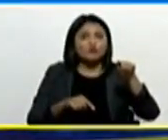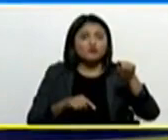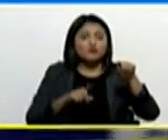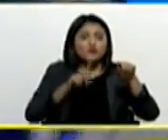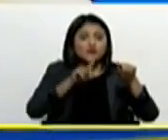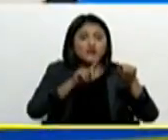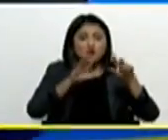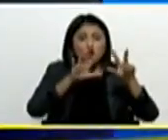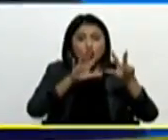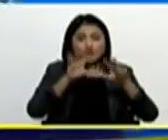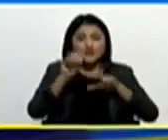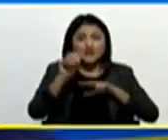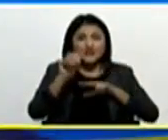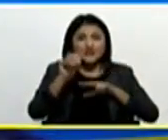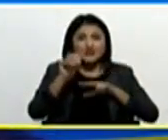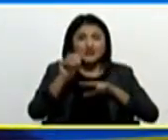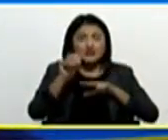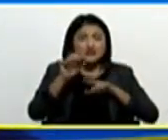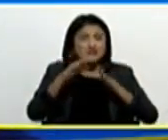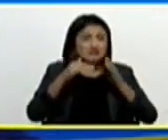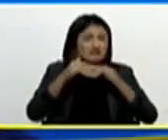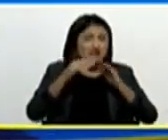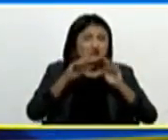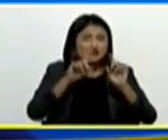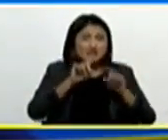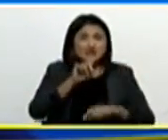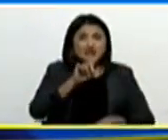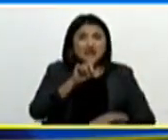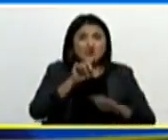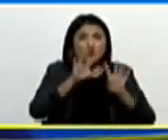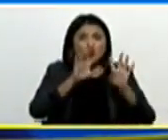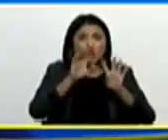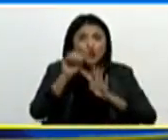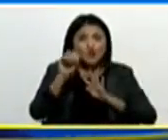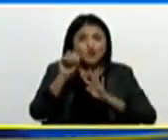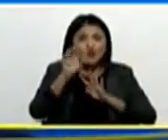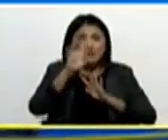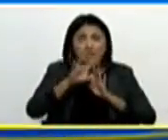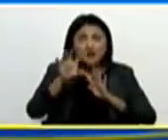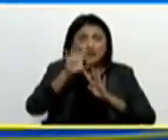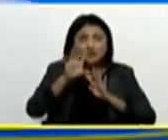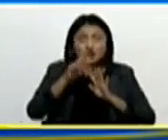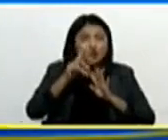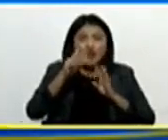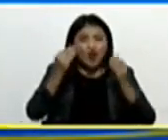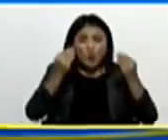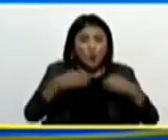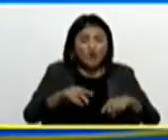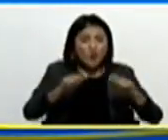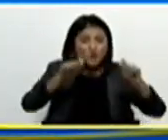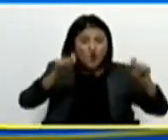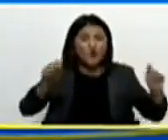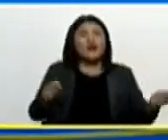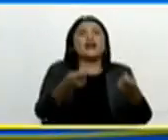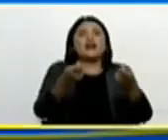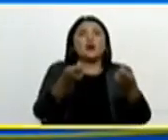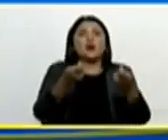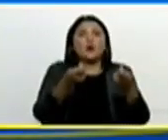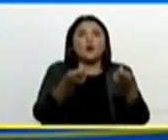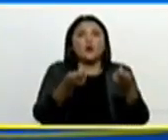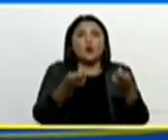180 países, hasta 190 países han llegado a votar en contra del bloqueo, o sea, la inmensa mayoría de los